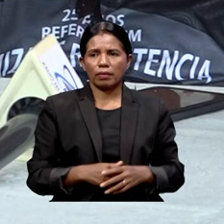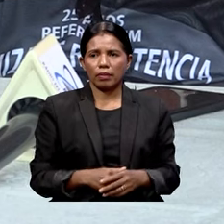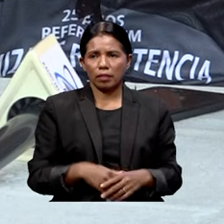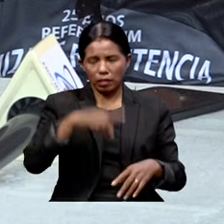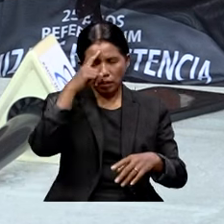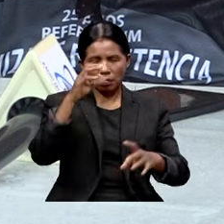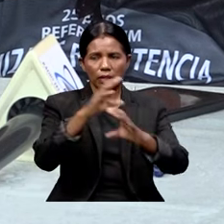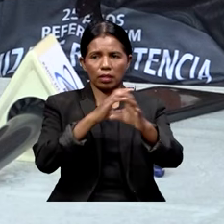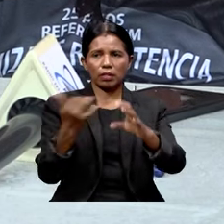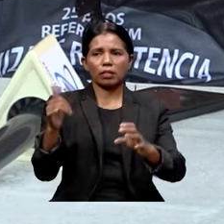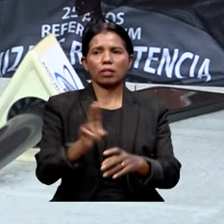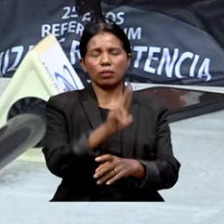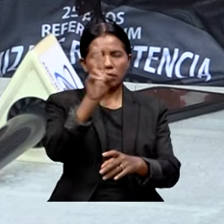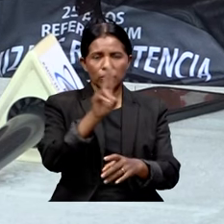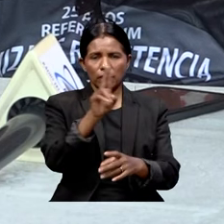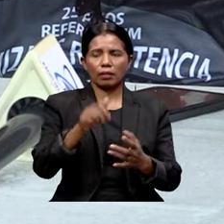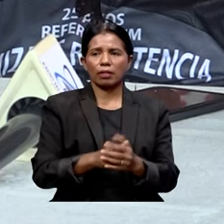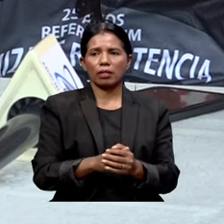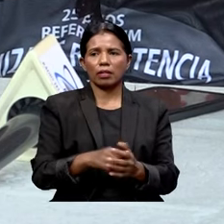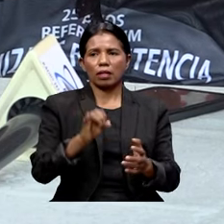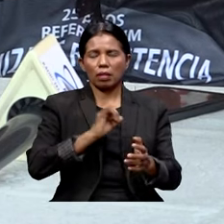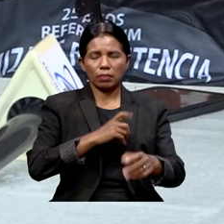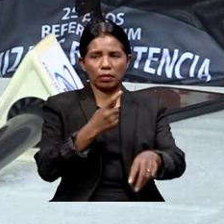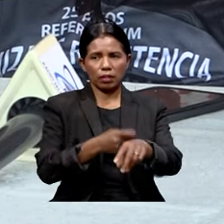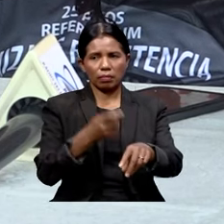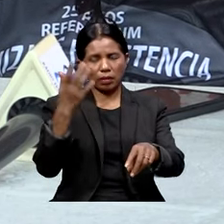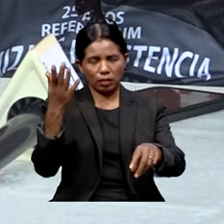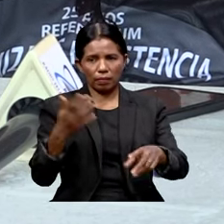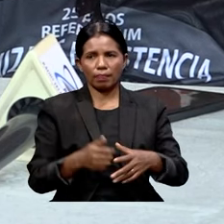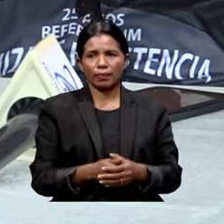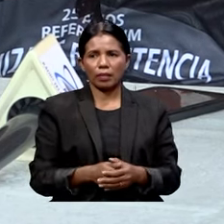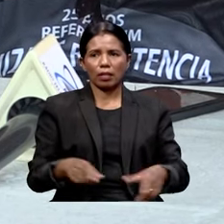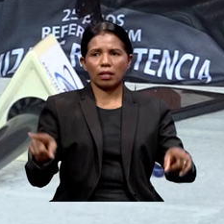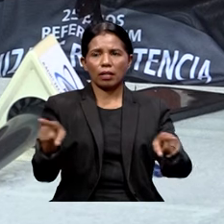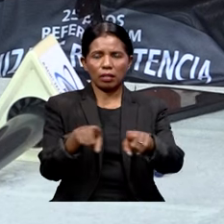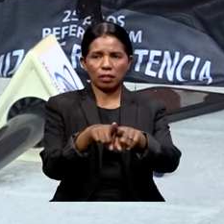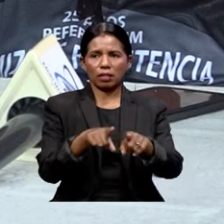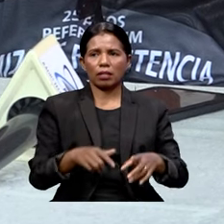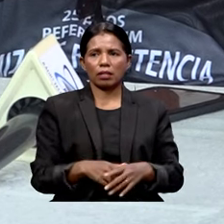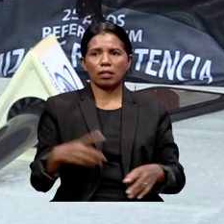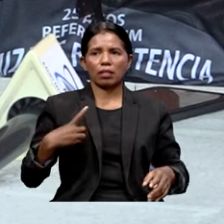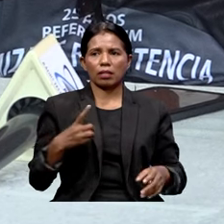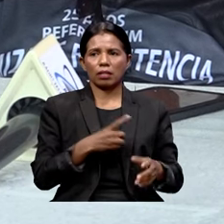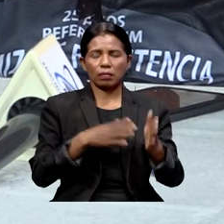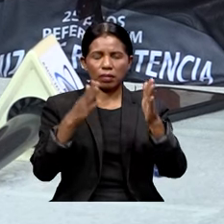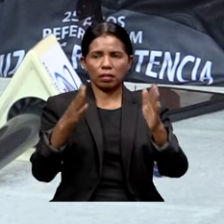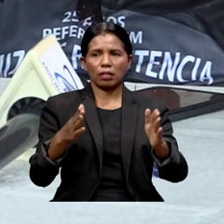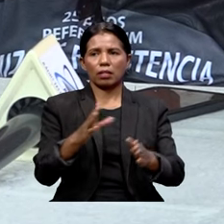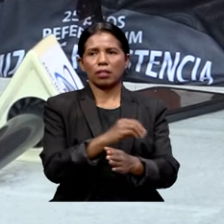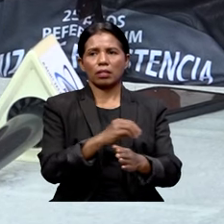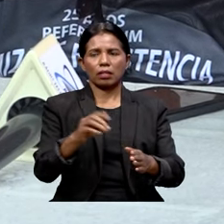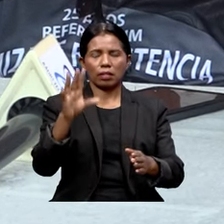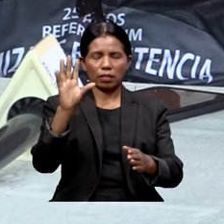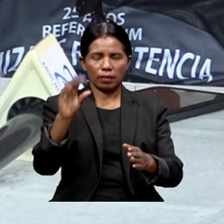Tambah kereta ni pun masih ada usaha. Di hampir setiap tempoh napa, juga harus deputasi dan mandatu wakil dari